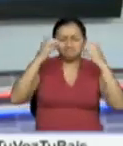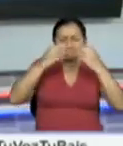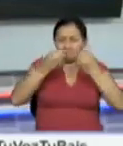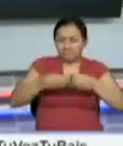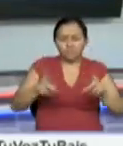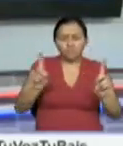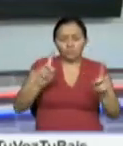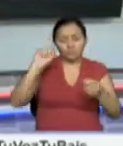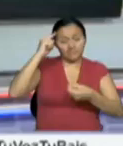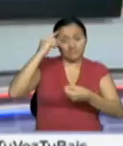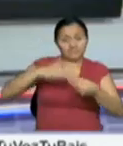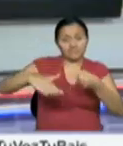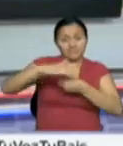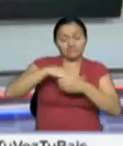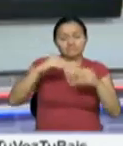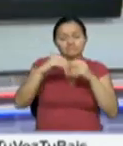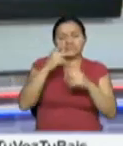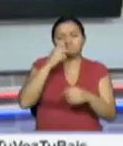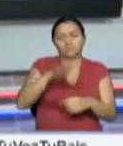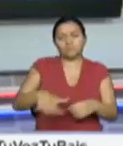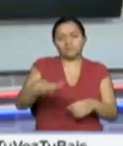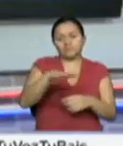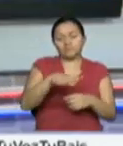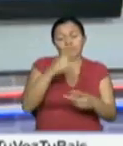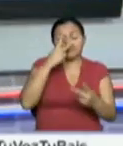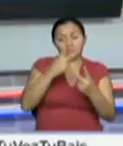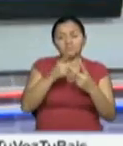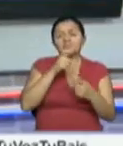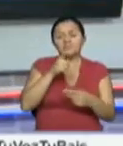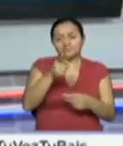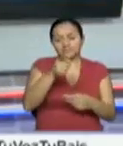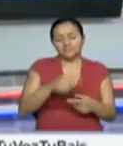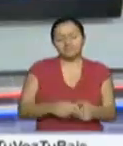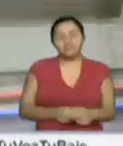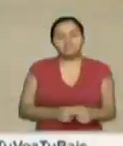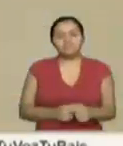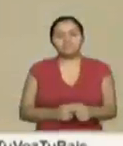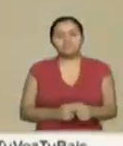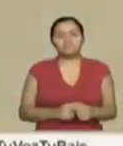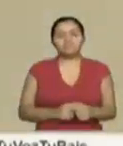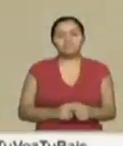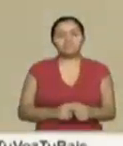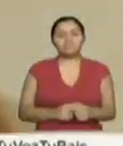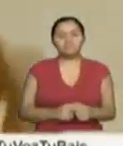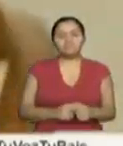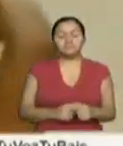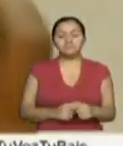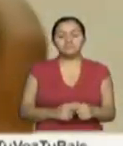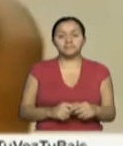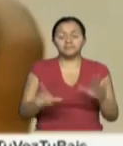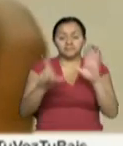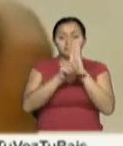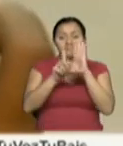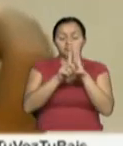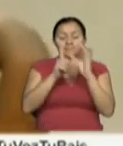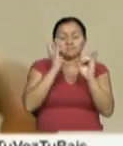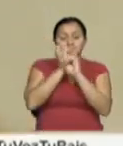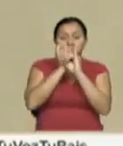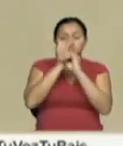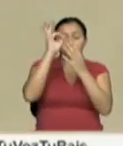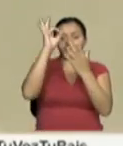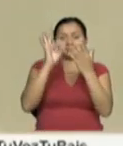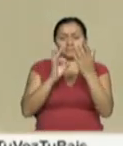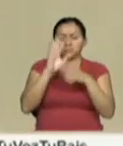sino el Estado y el pueblo ecuatoriano. Conozca de quiénes hablamos. La Ley General de Instituciones Financieras, como la Ley de